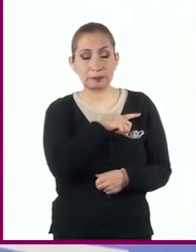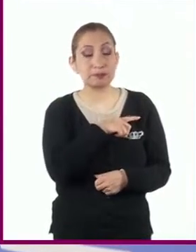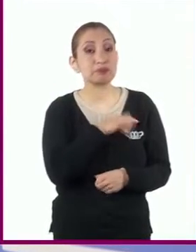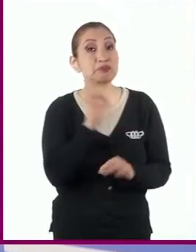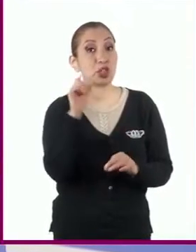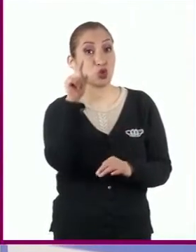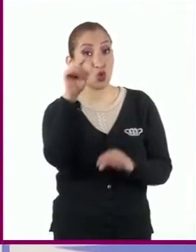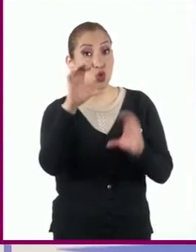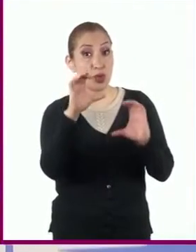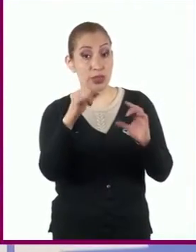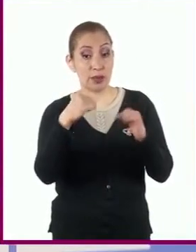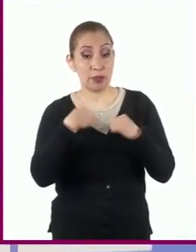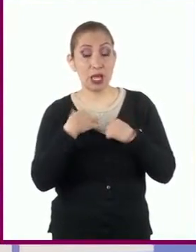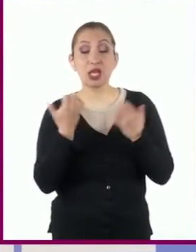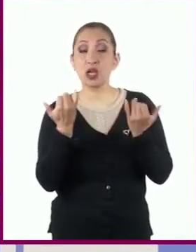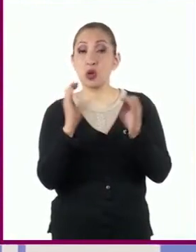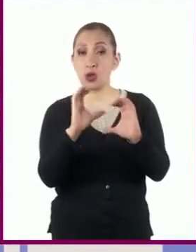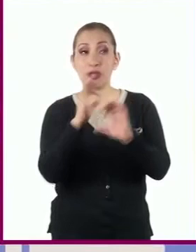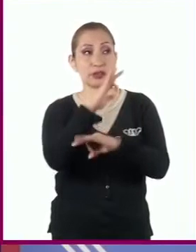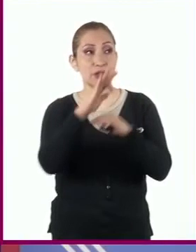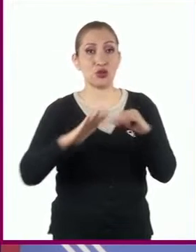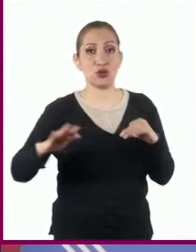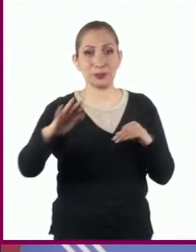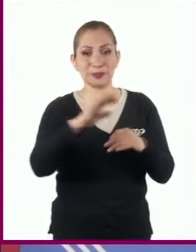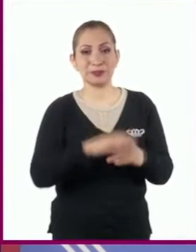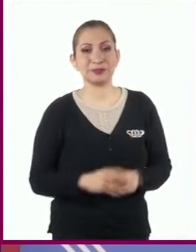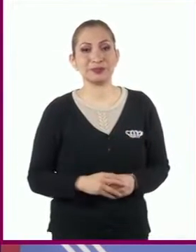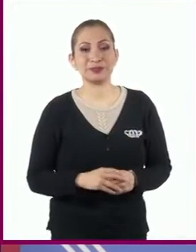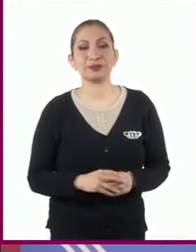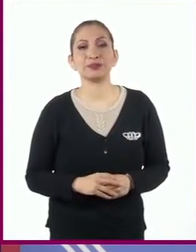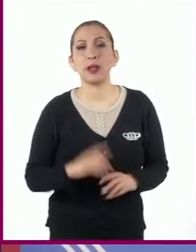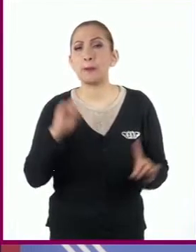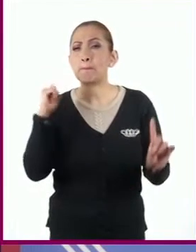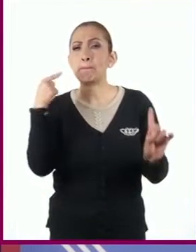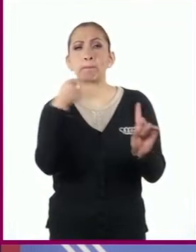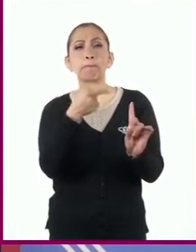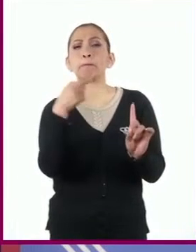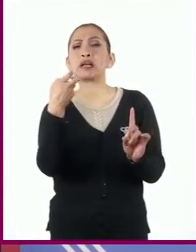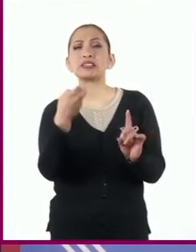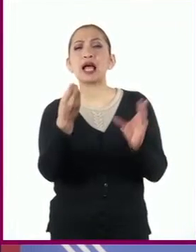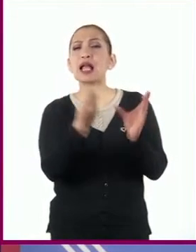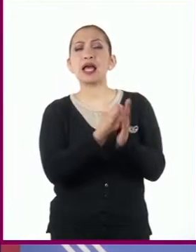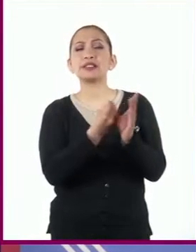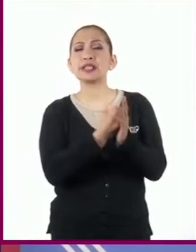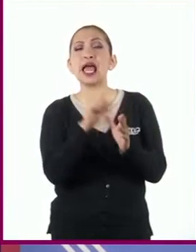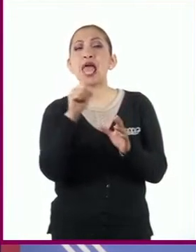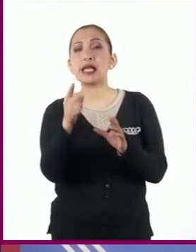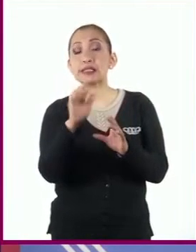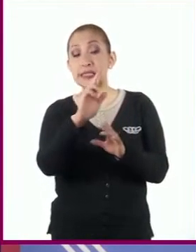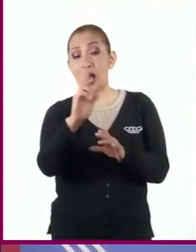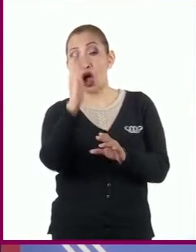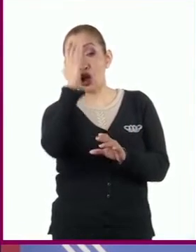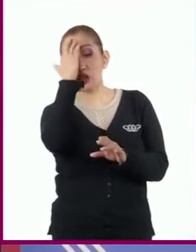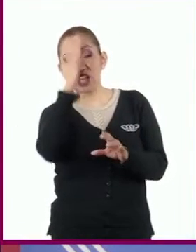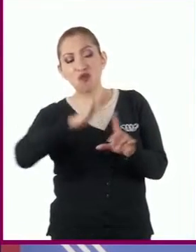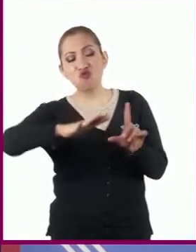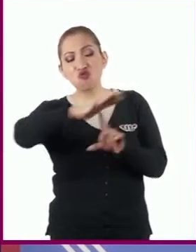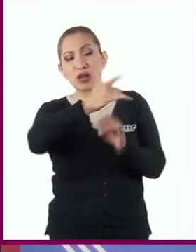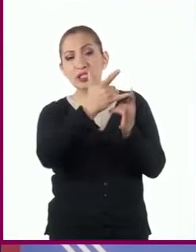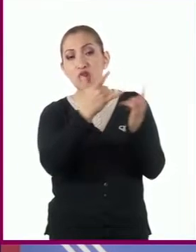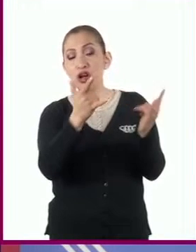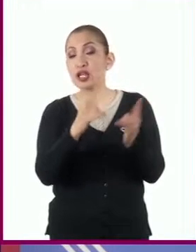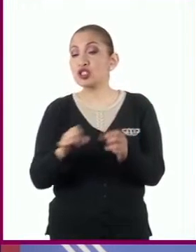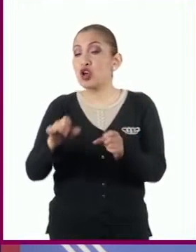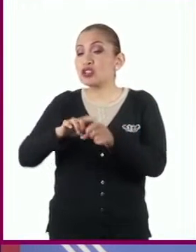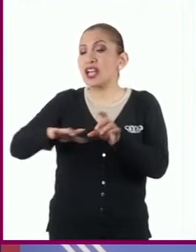te cuidas tú, nos cuidas a todos. El propósito de la sesión es reconocer el contexto histórico y